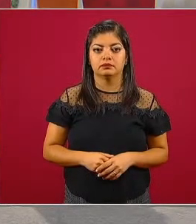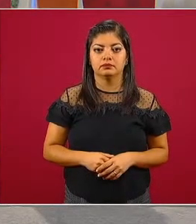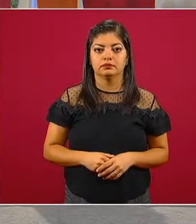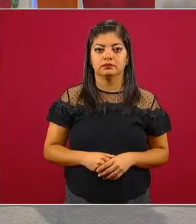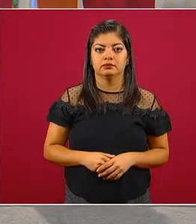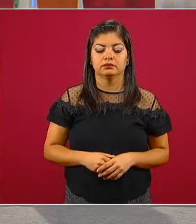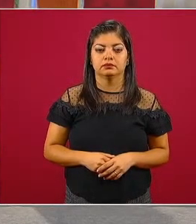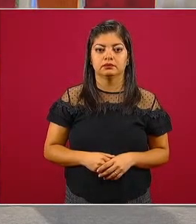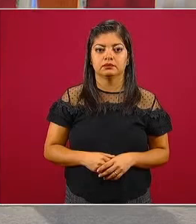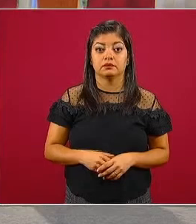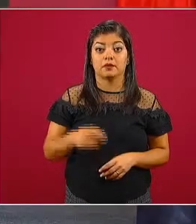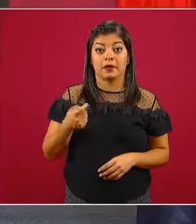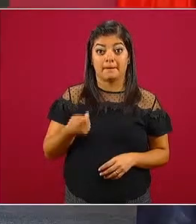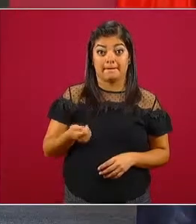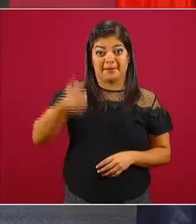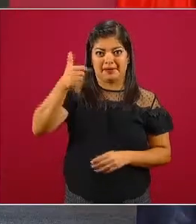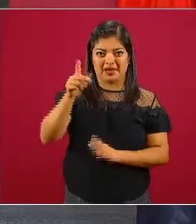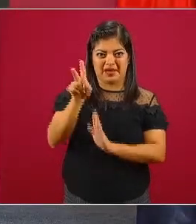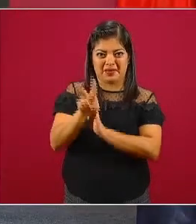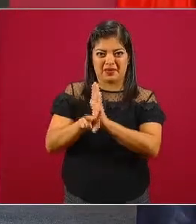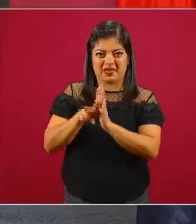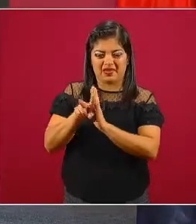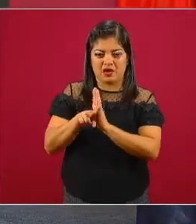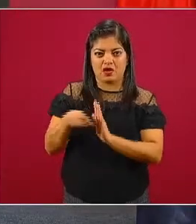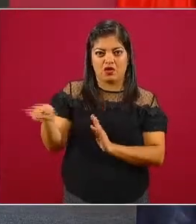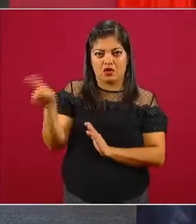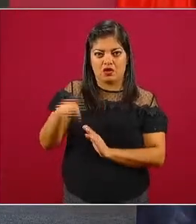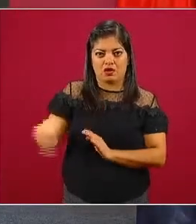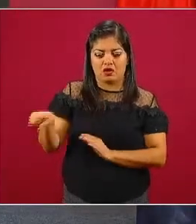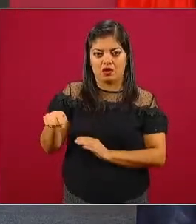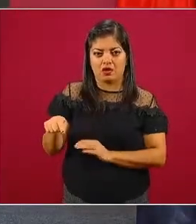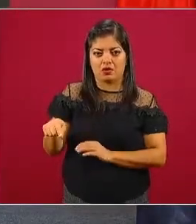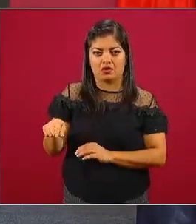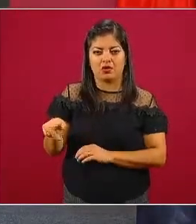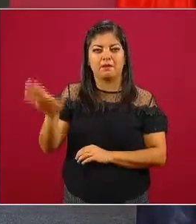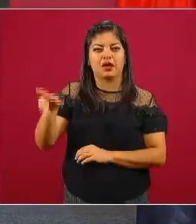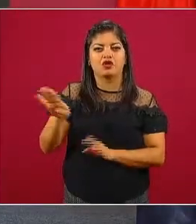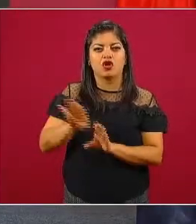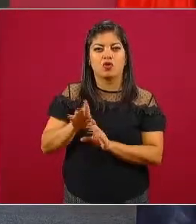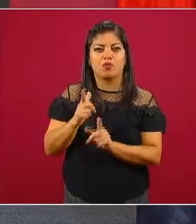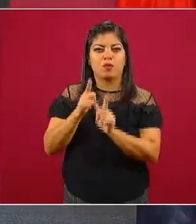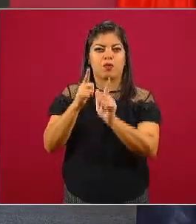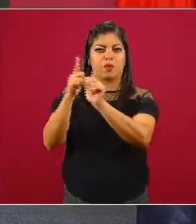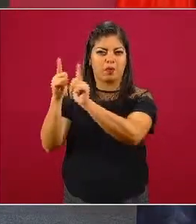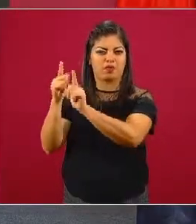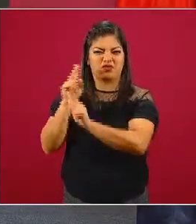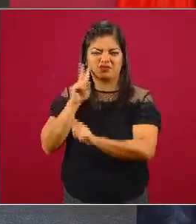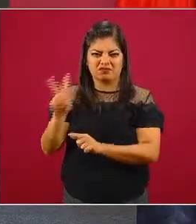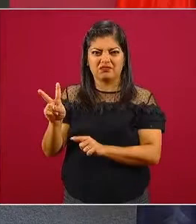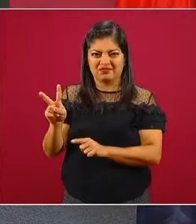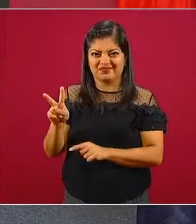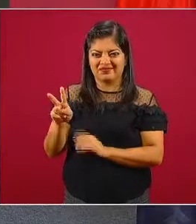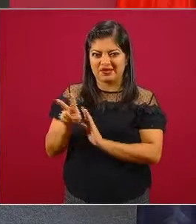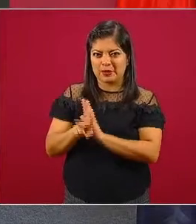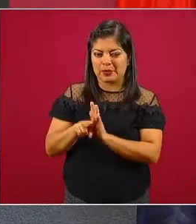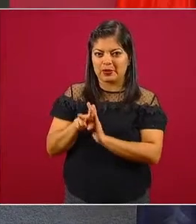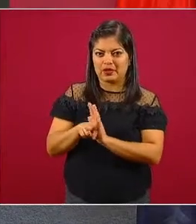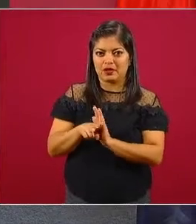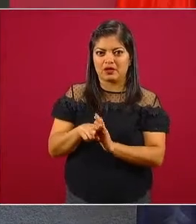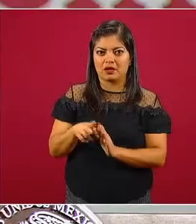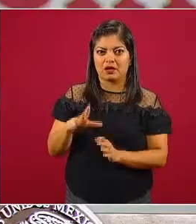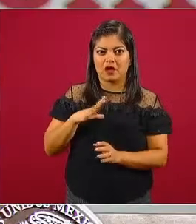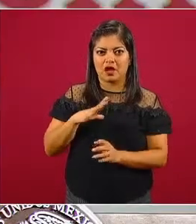En el primer video, el grupo armado se observa que hace disparos y hace unas arengas. Ahí podemos observar